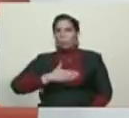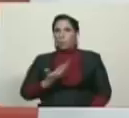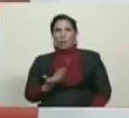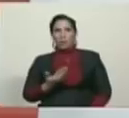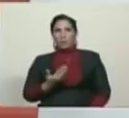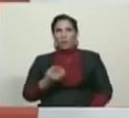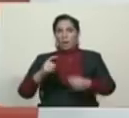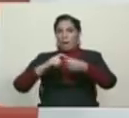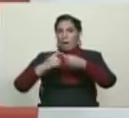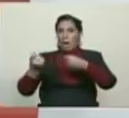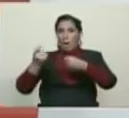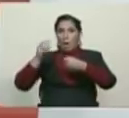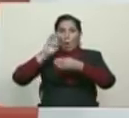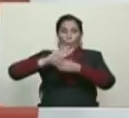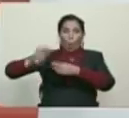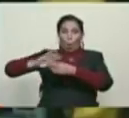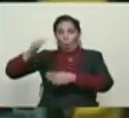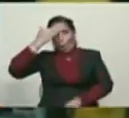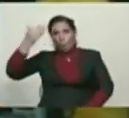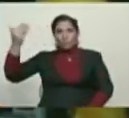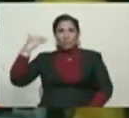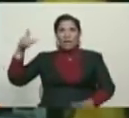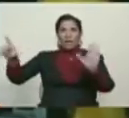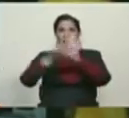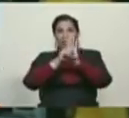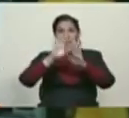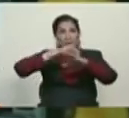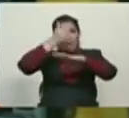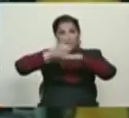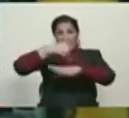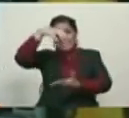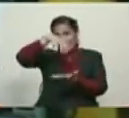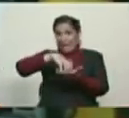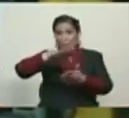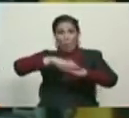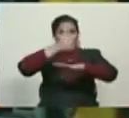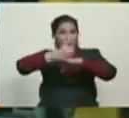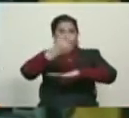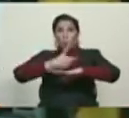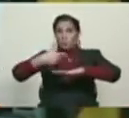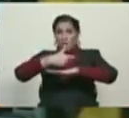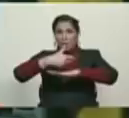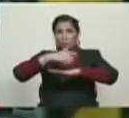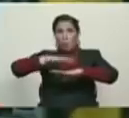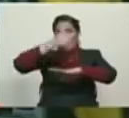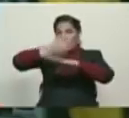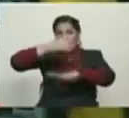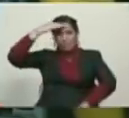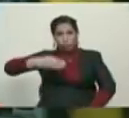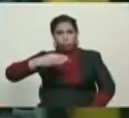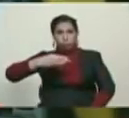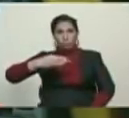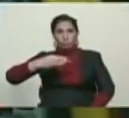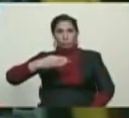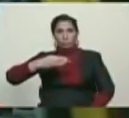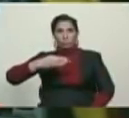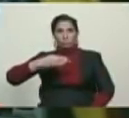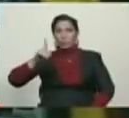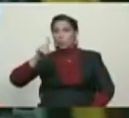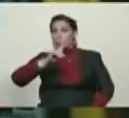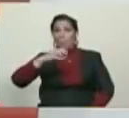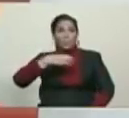El presidente o presidente de la República, que es el jefe de Estado, jefe de gobierno y comandante en jefe de la Fuerza Armada. No